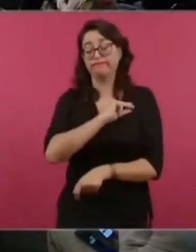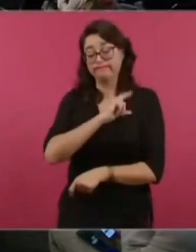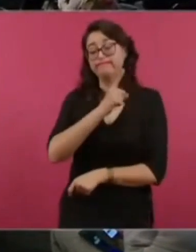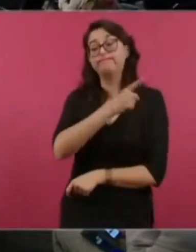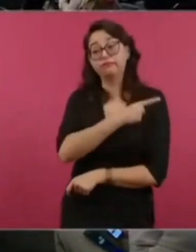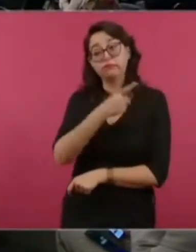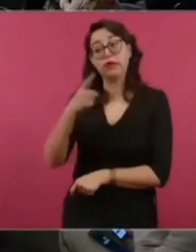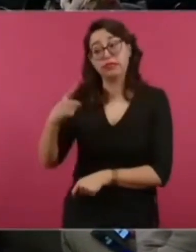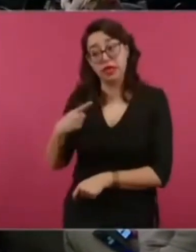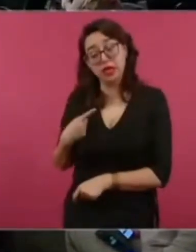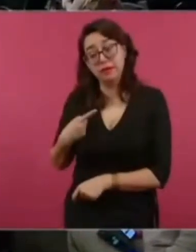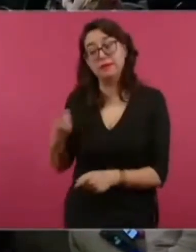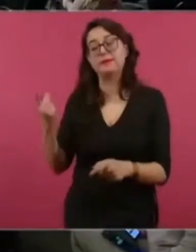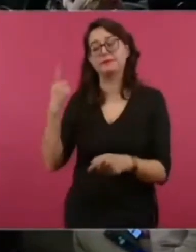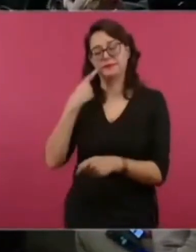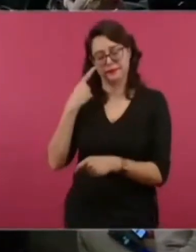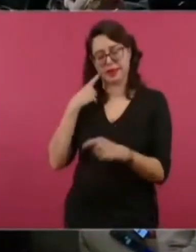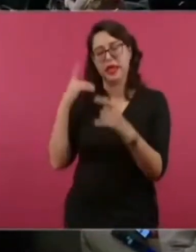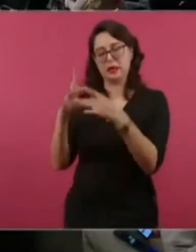un